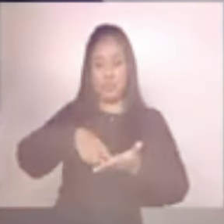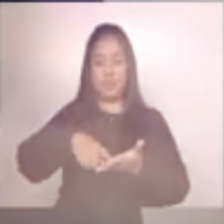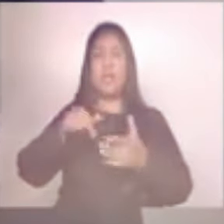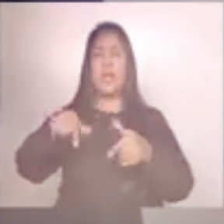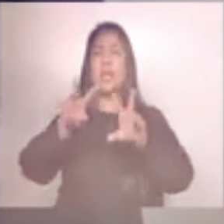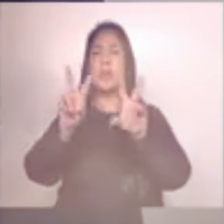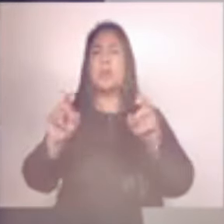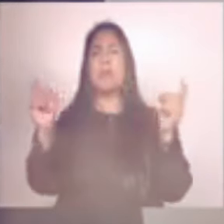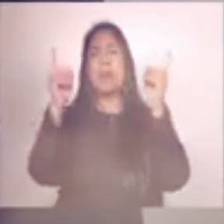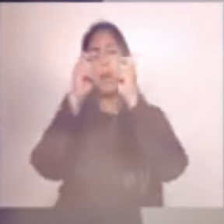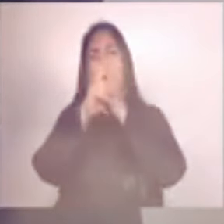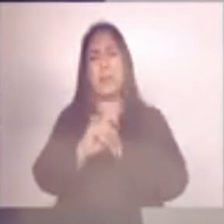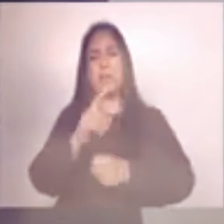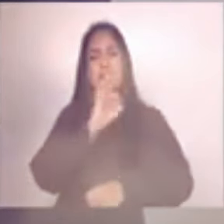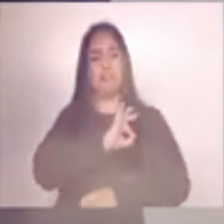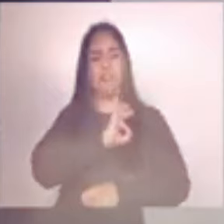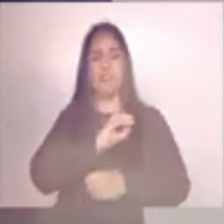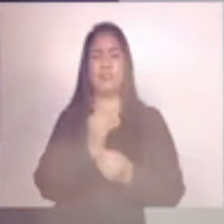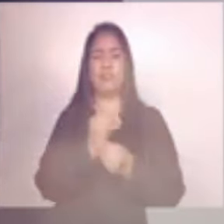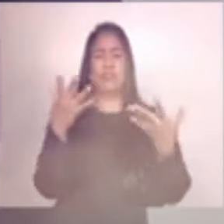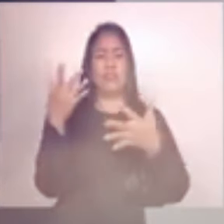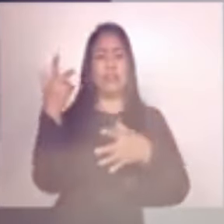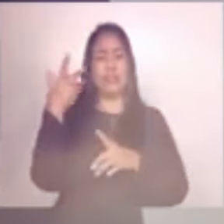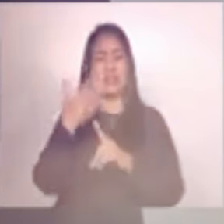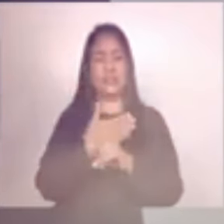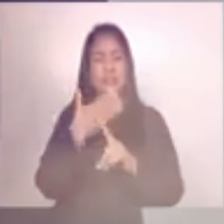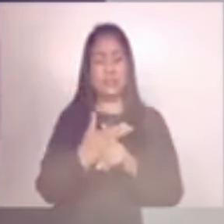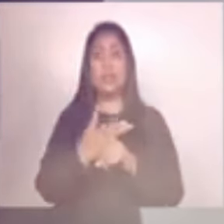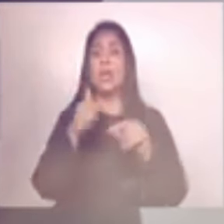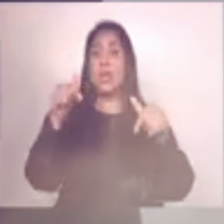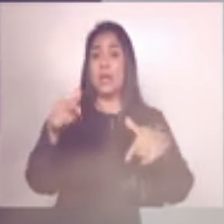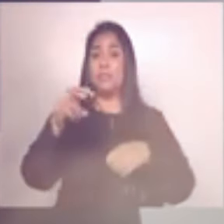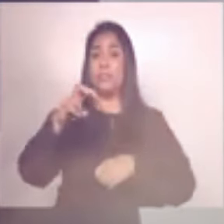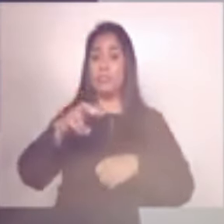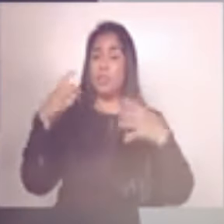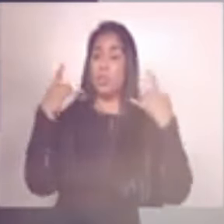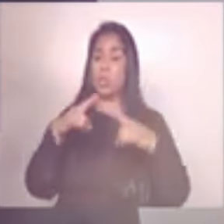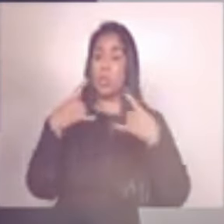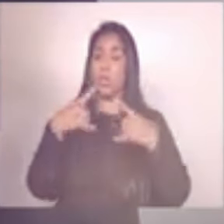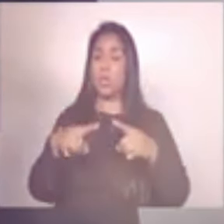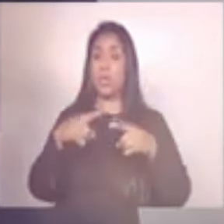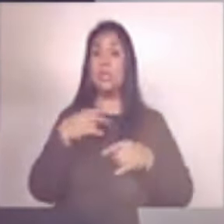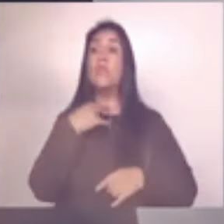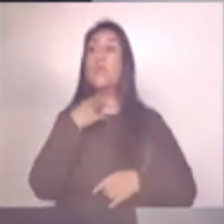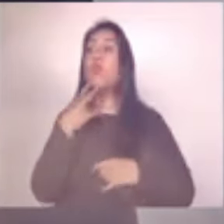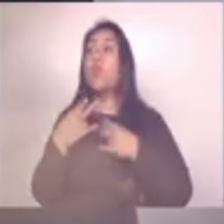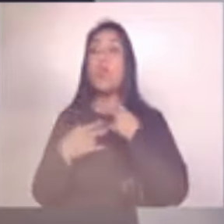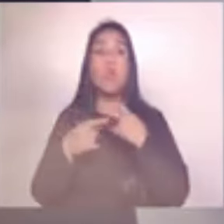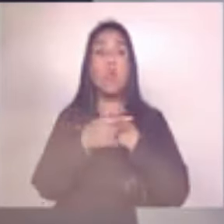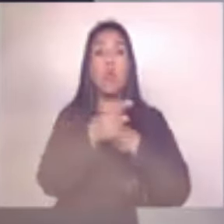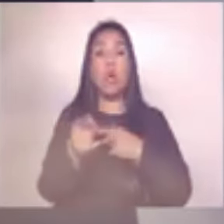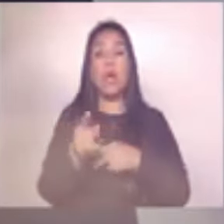sociedad con tantos desafíos, existe una necesidad urgente de que las voces que